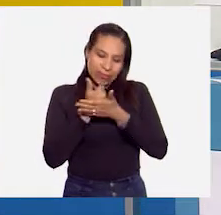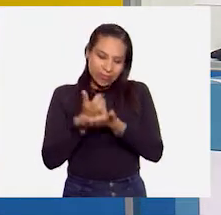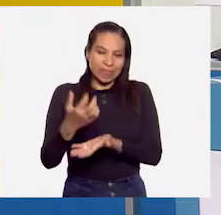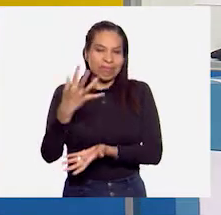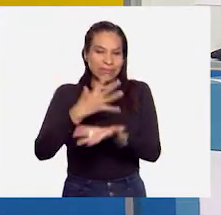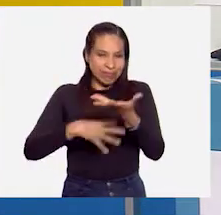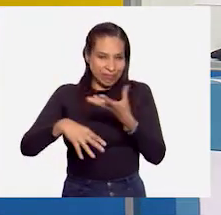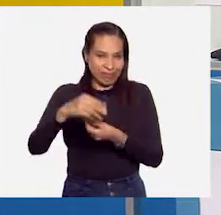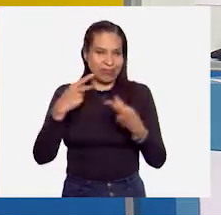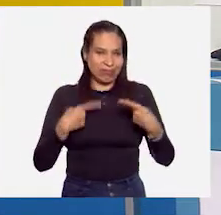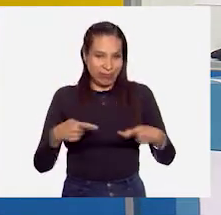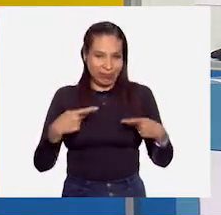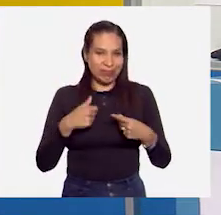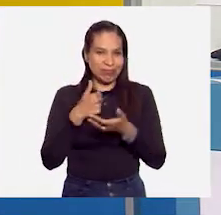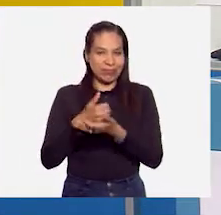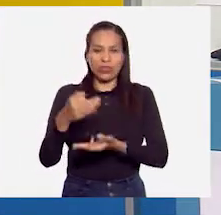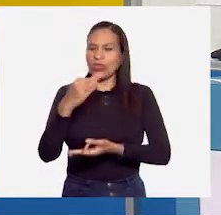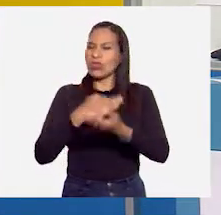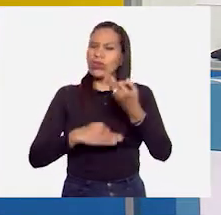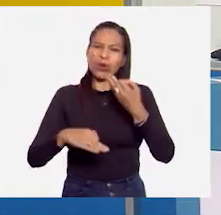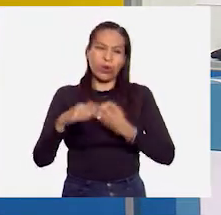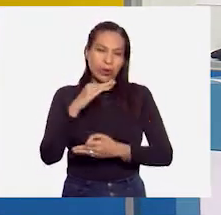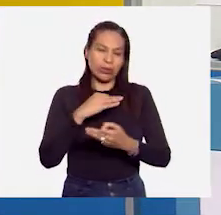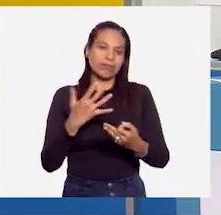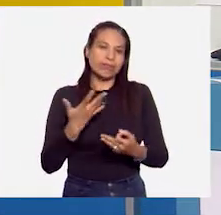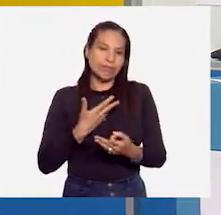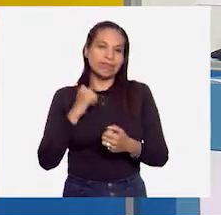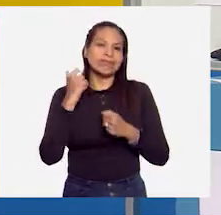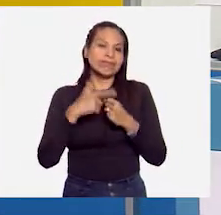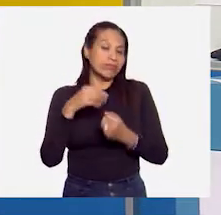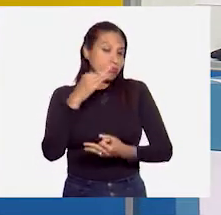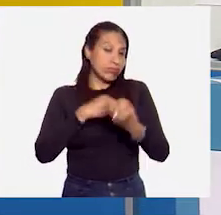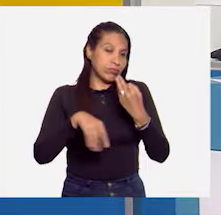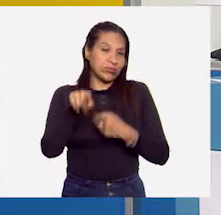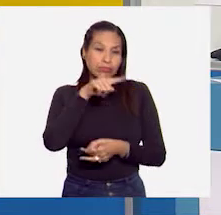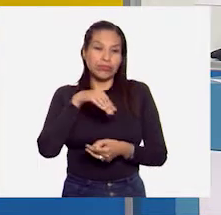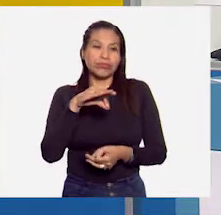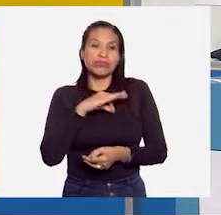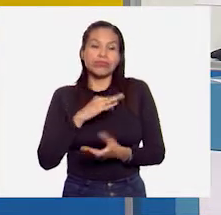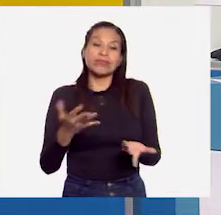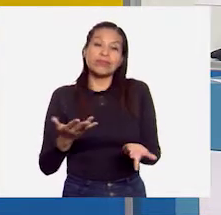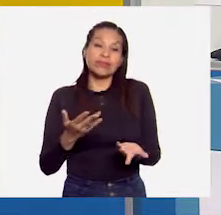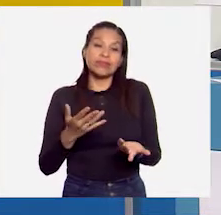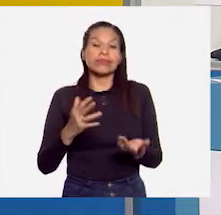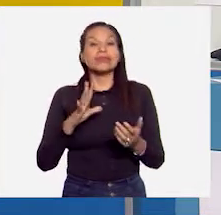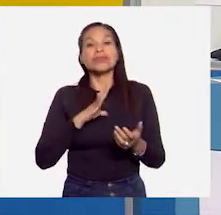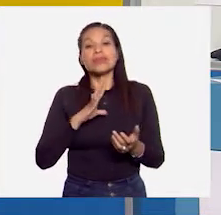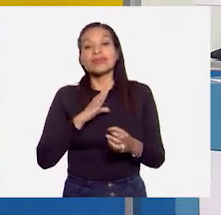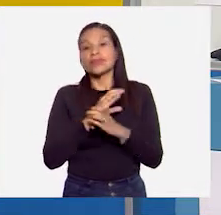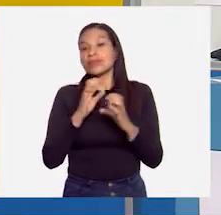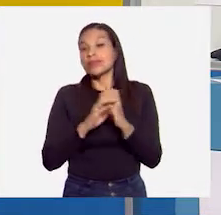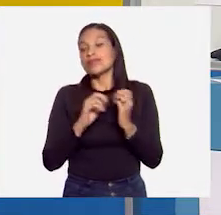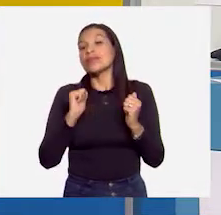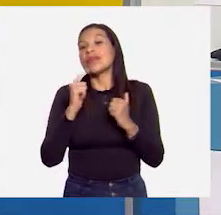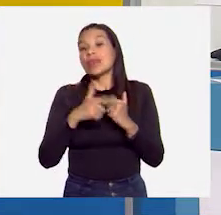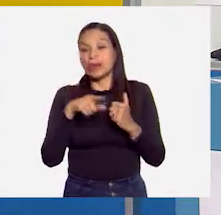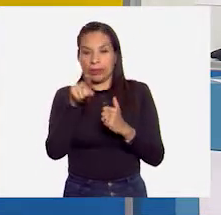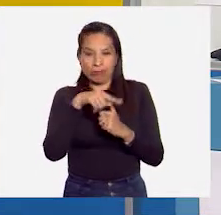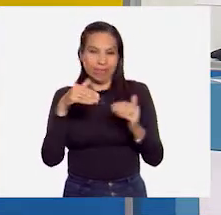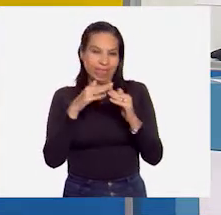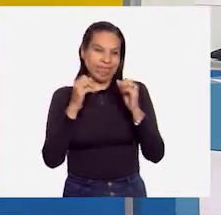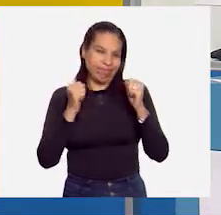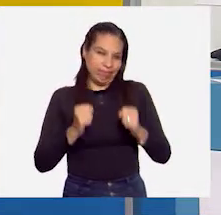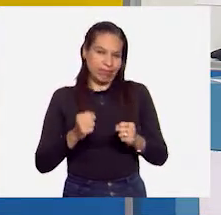y empáticos, pues todo mundo está haciendo todo lo que puede con lo que hay. Seguramente allí en